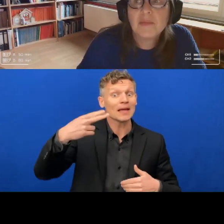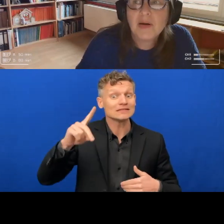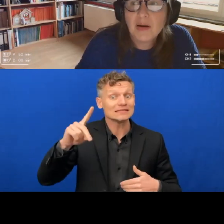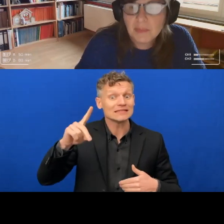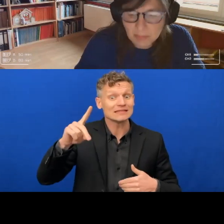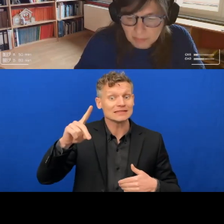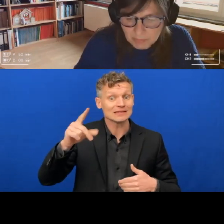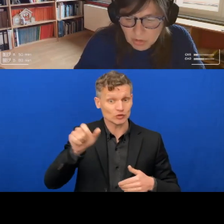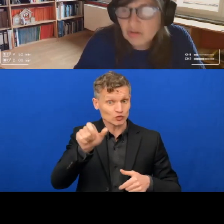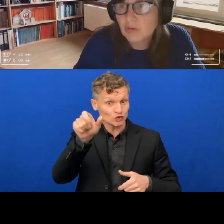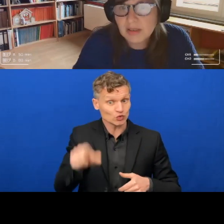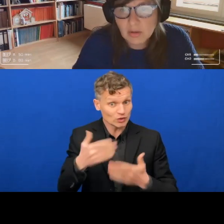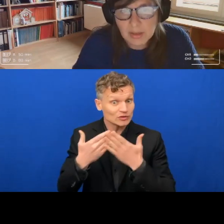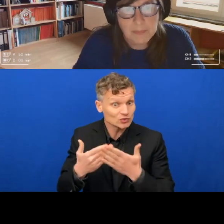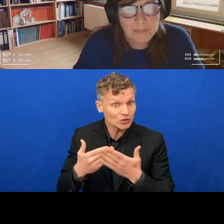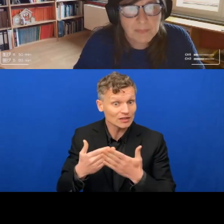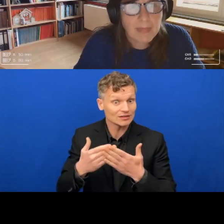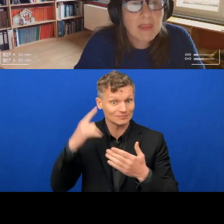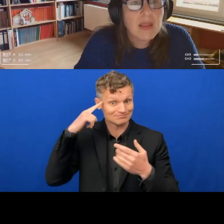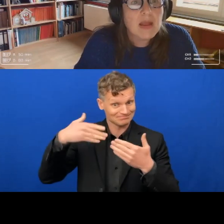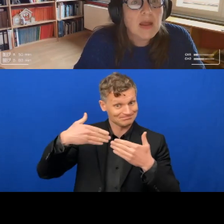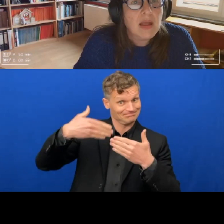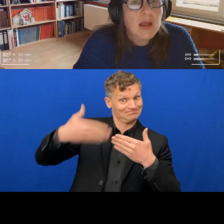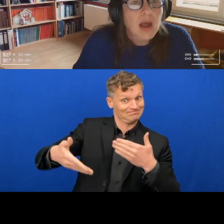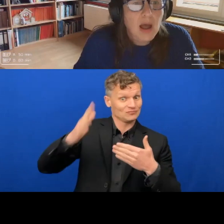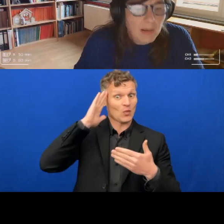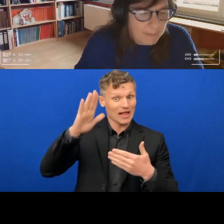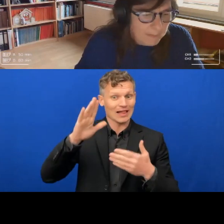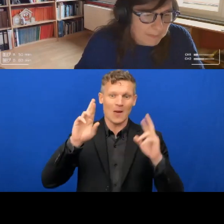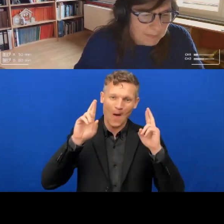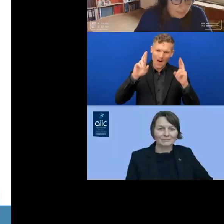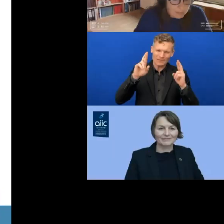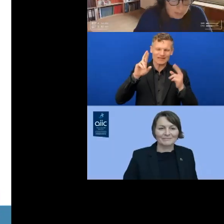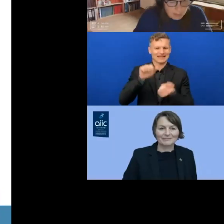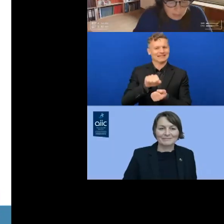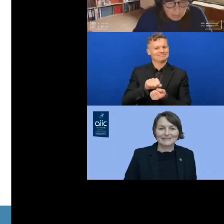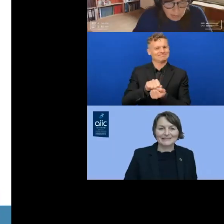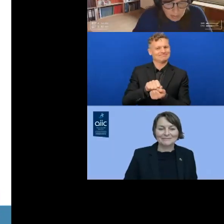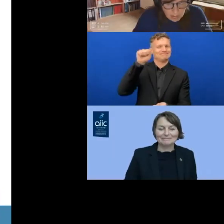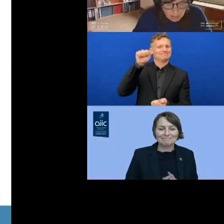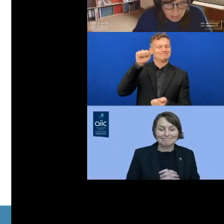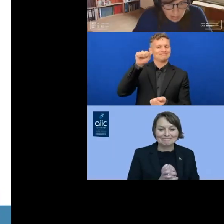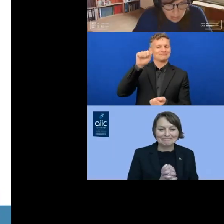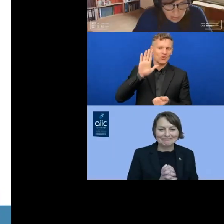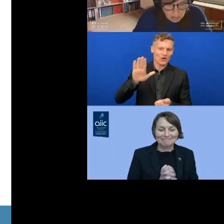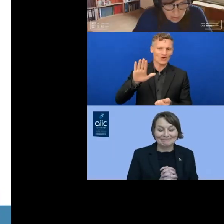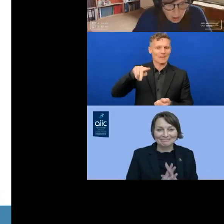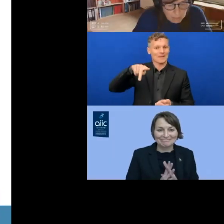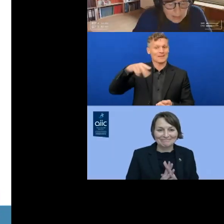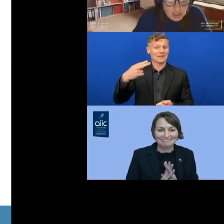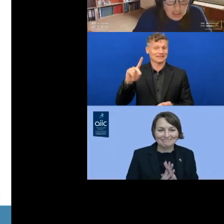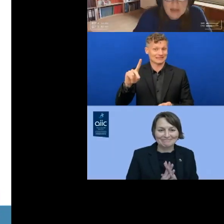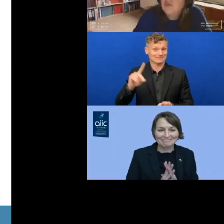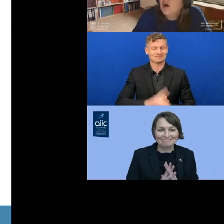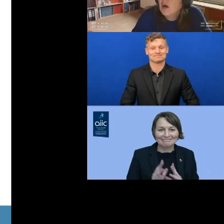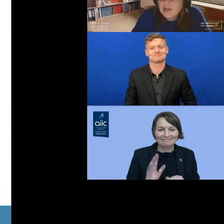a nuestra primera alumna que presentará su disertación, defenderá su tesis y obtendrá, esperamos, su doctorado